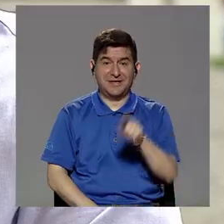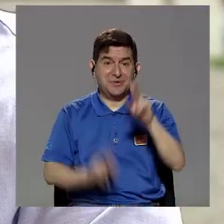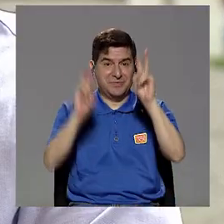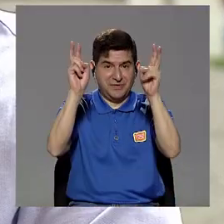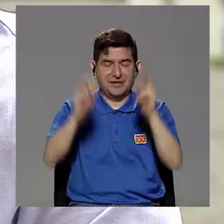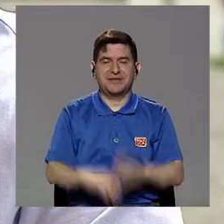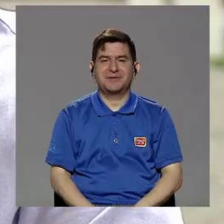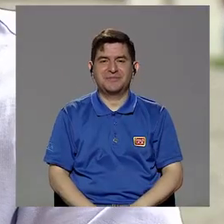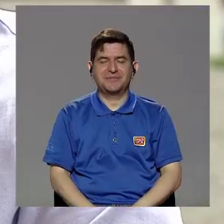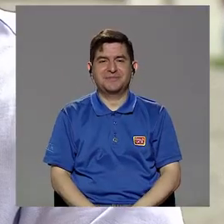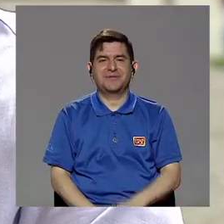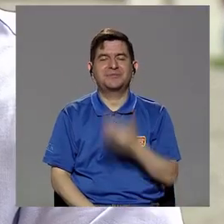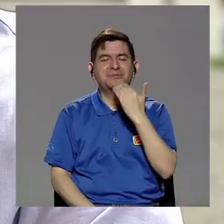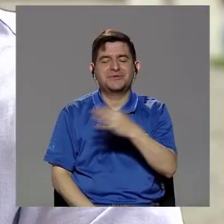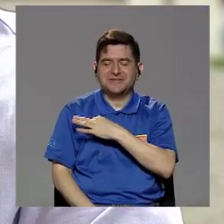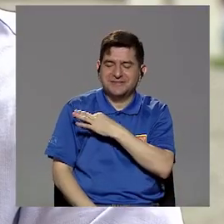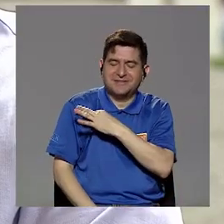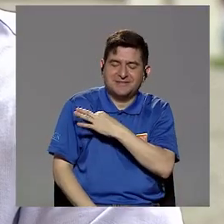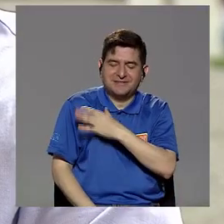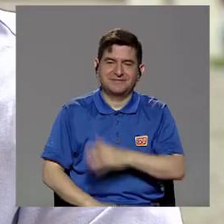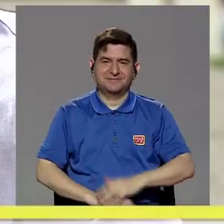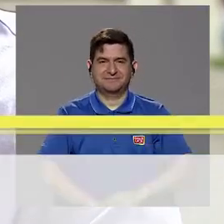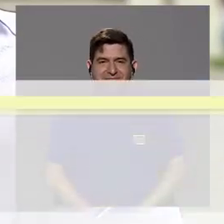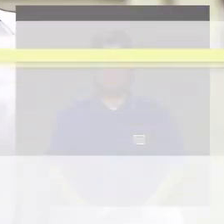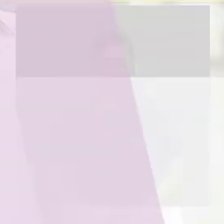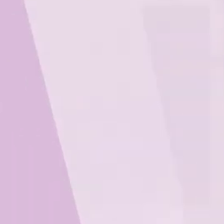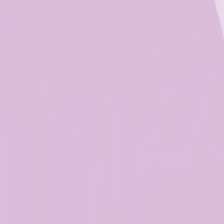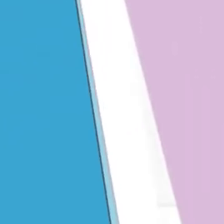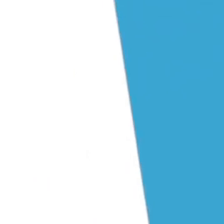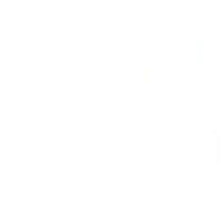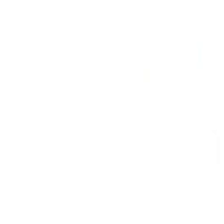gusto. Y por este tema. No, muy amables por la invitación. Gracias.